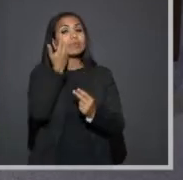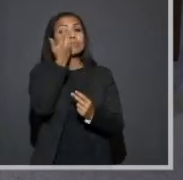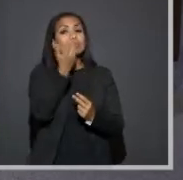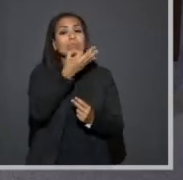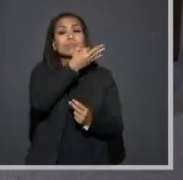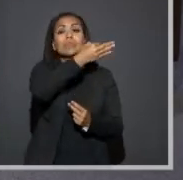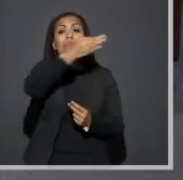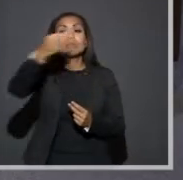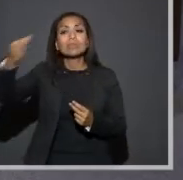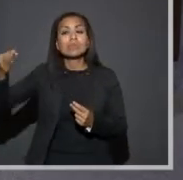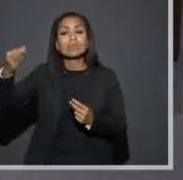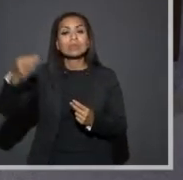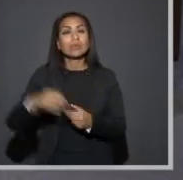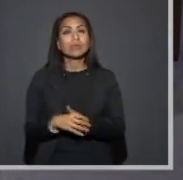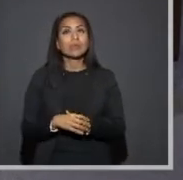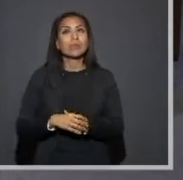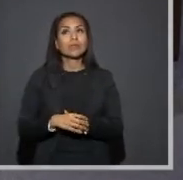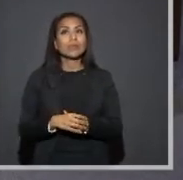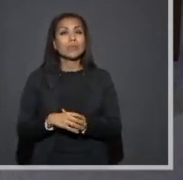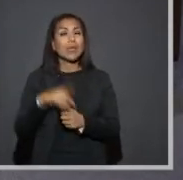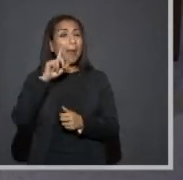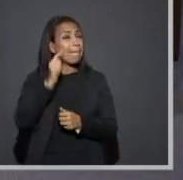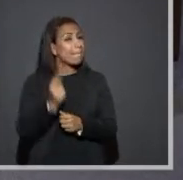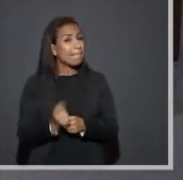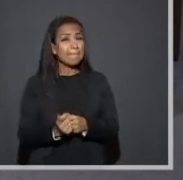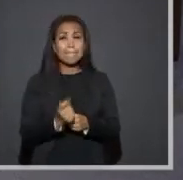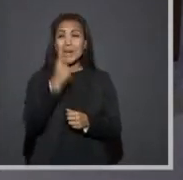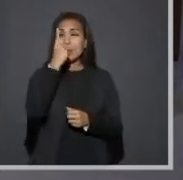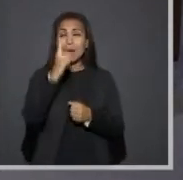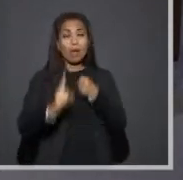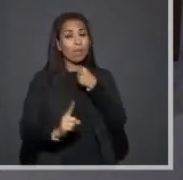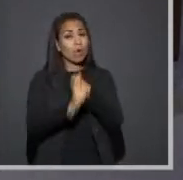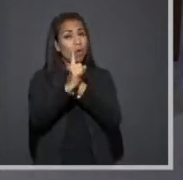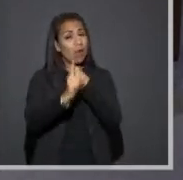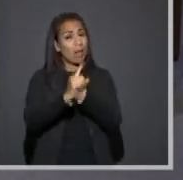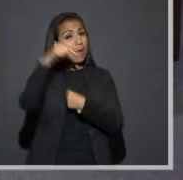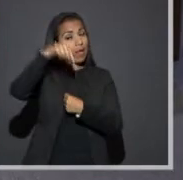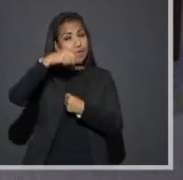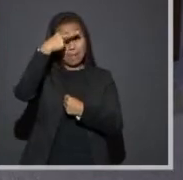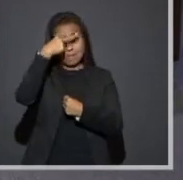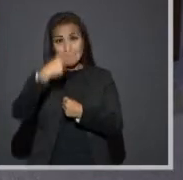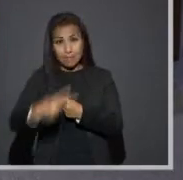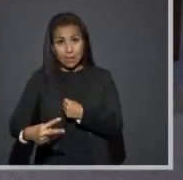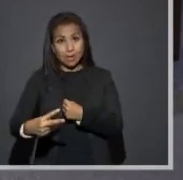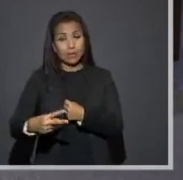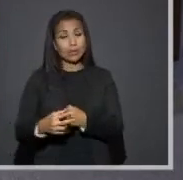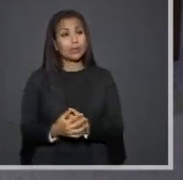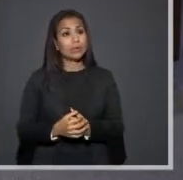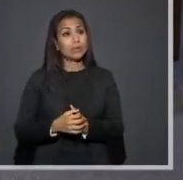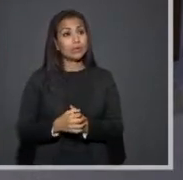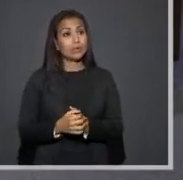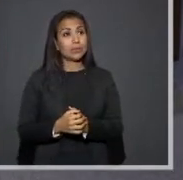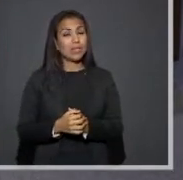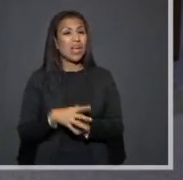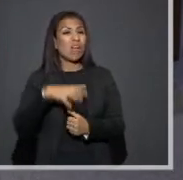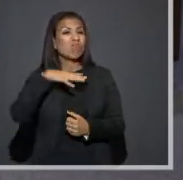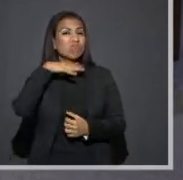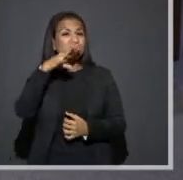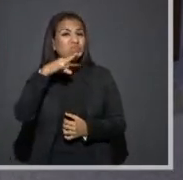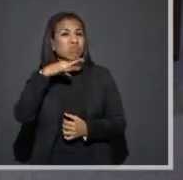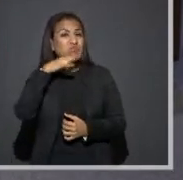comentándoles que el principal problema de México es la